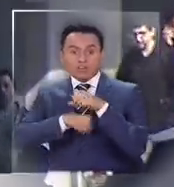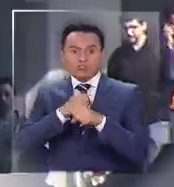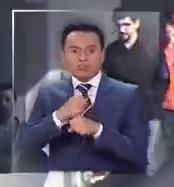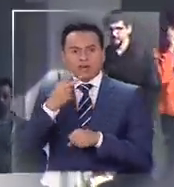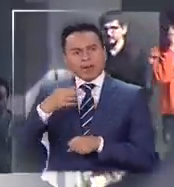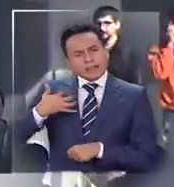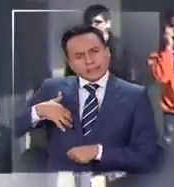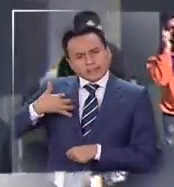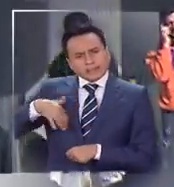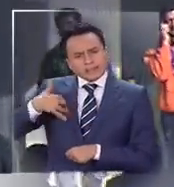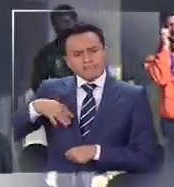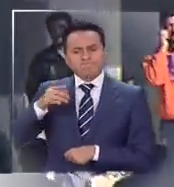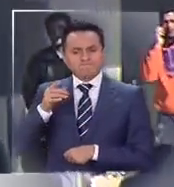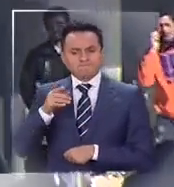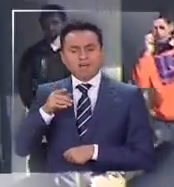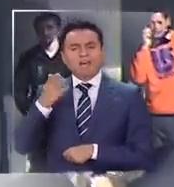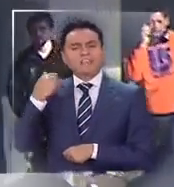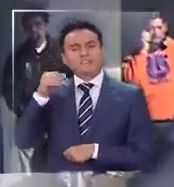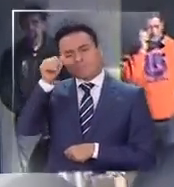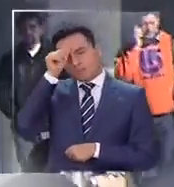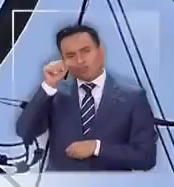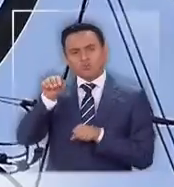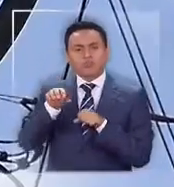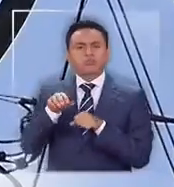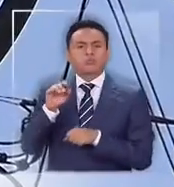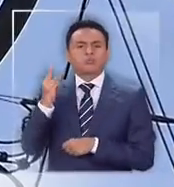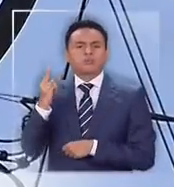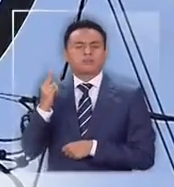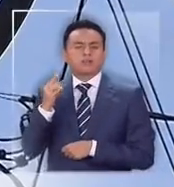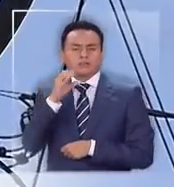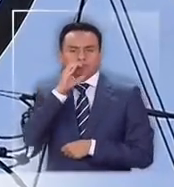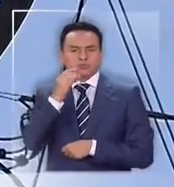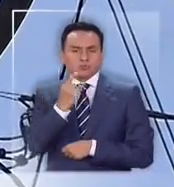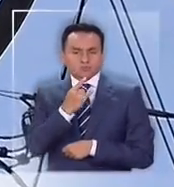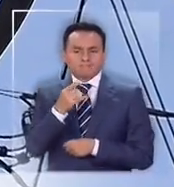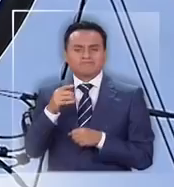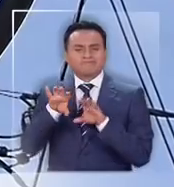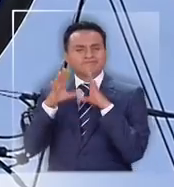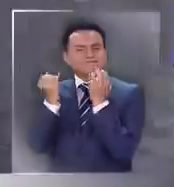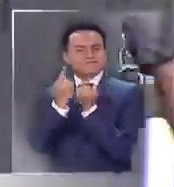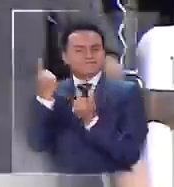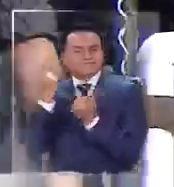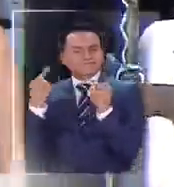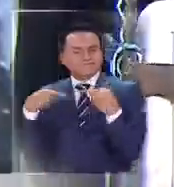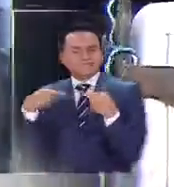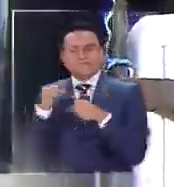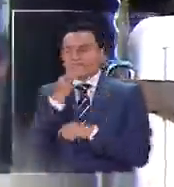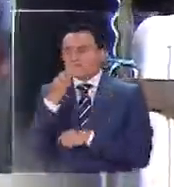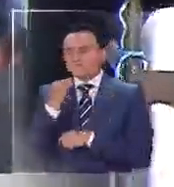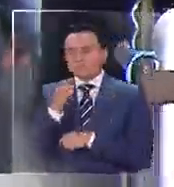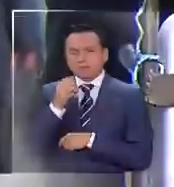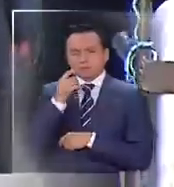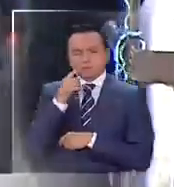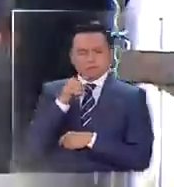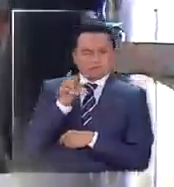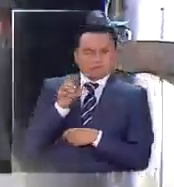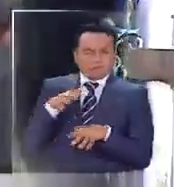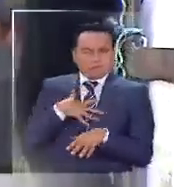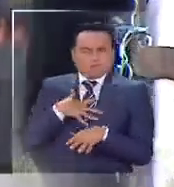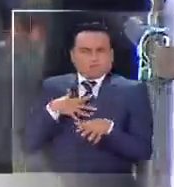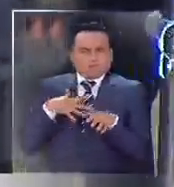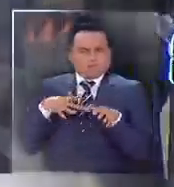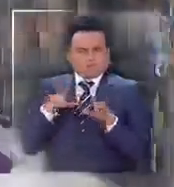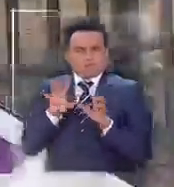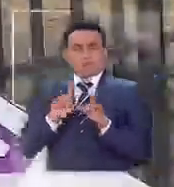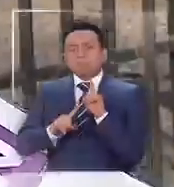argentina, ocurrida este domingo tras el partido de la U con Universidad de Concepción en el Estadio Nacional. El barrio está impactado con el hecho, aunque muchos